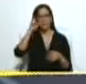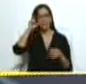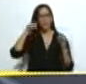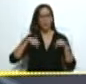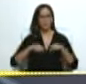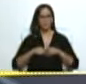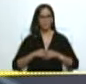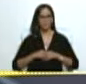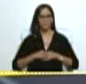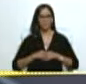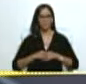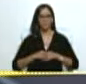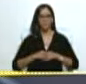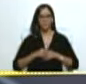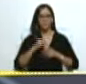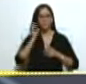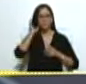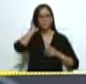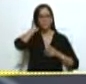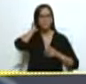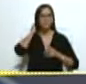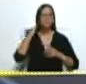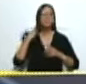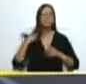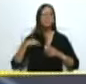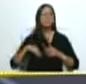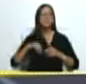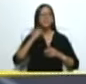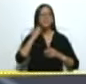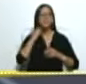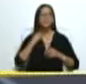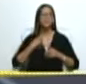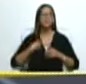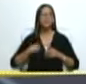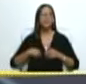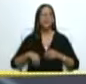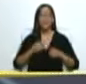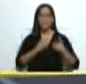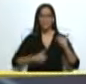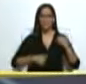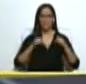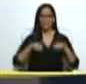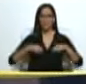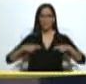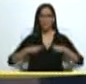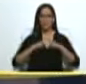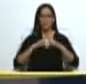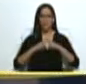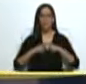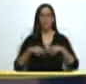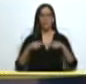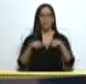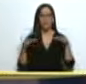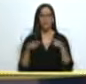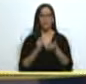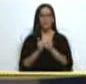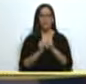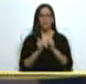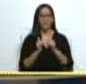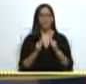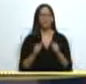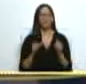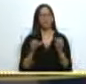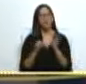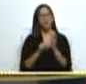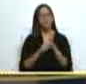presidente. Adelante, presidente. Aquí nos encontramos en la cancha Callaurima, donde le enviamos